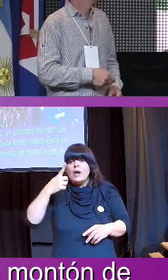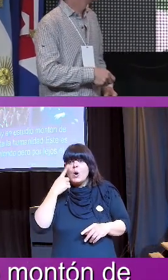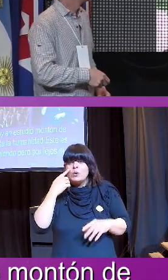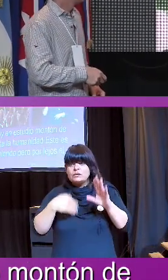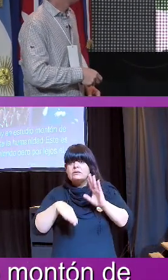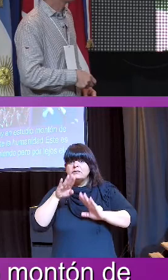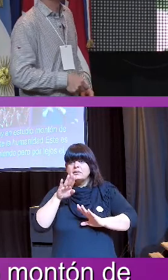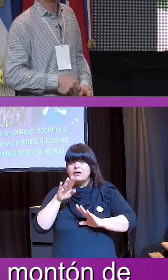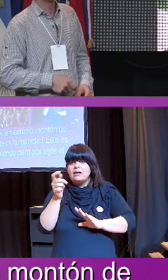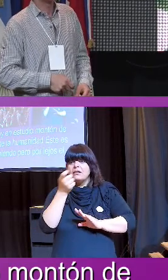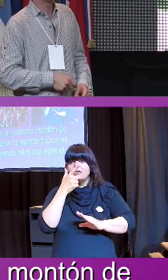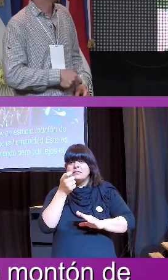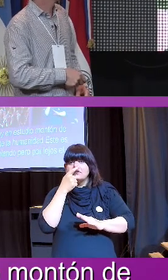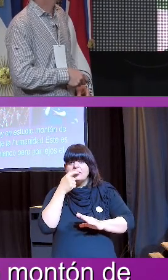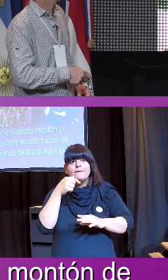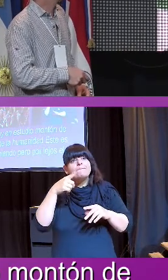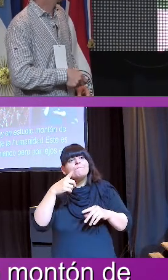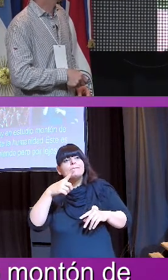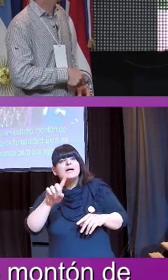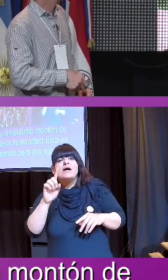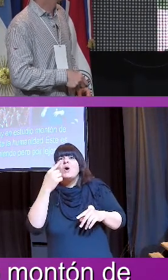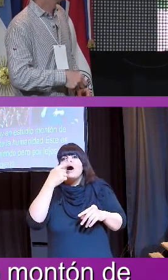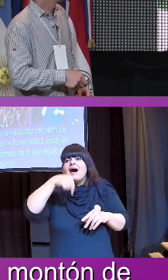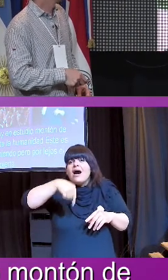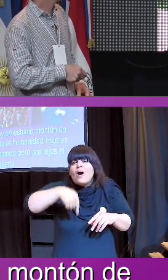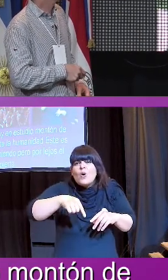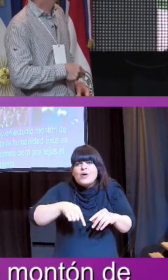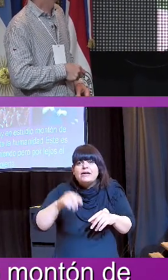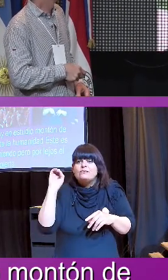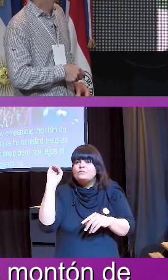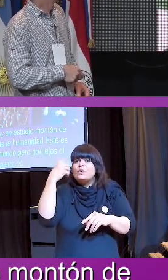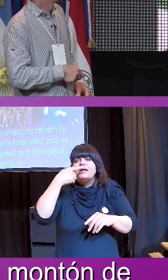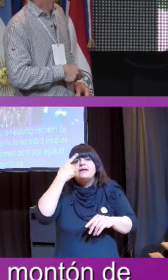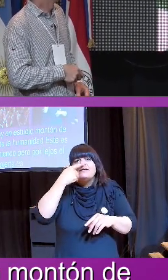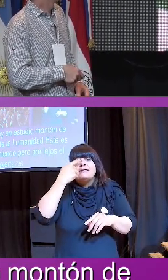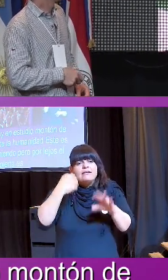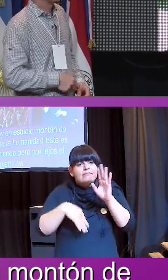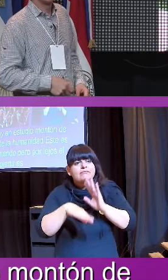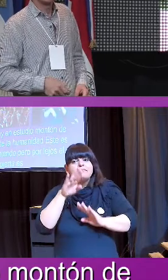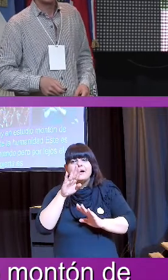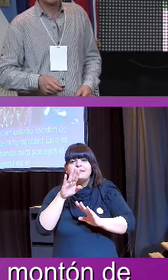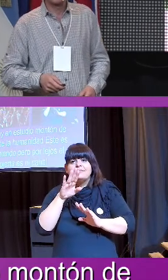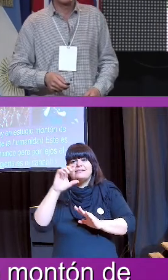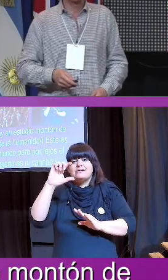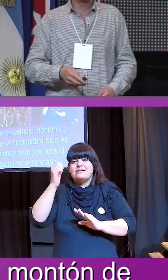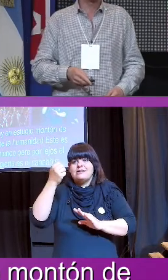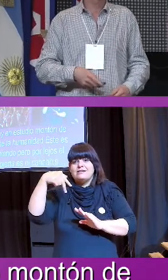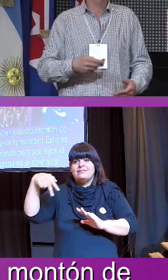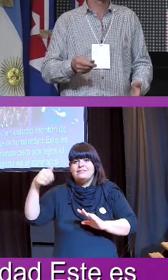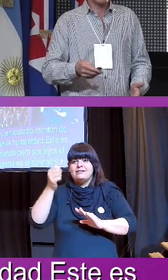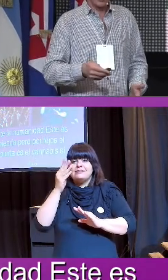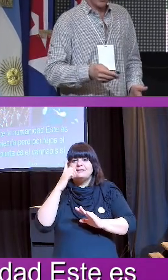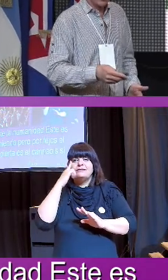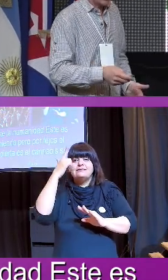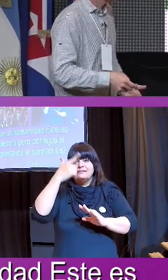más popularidad e interés despierta es el cannabis. ¿Sí? Por